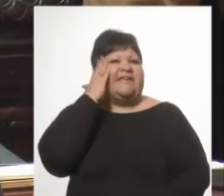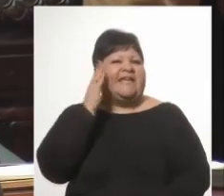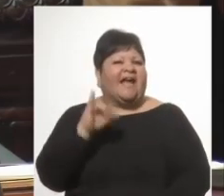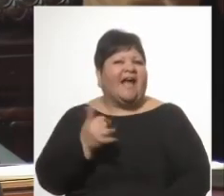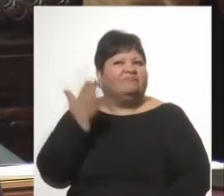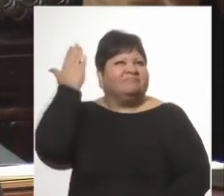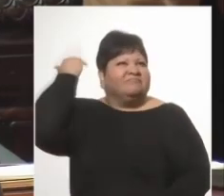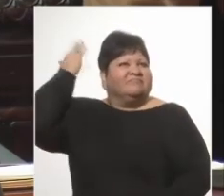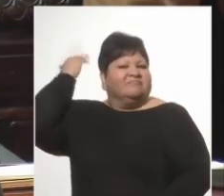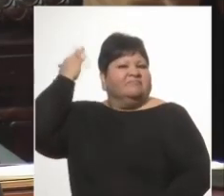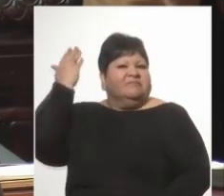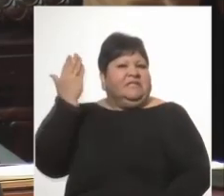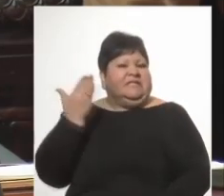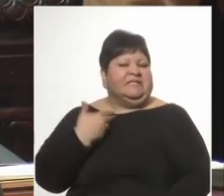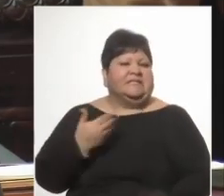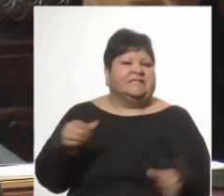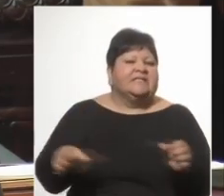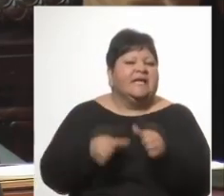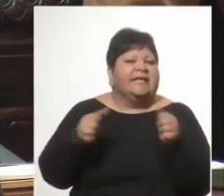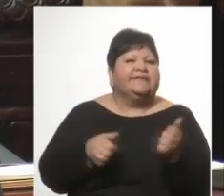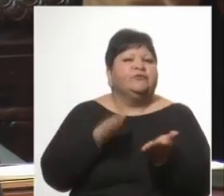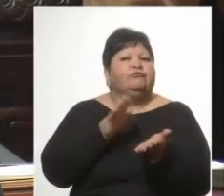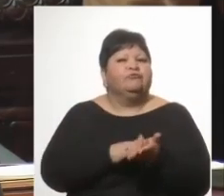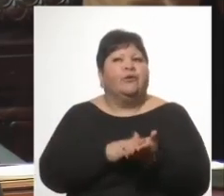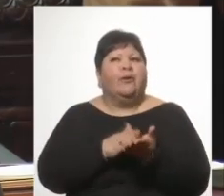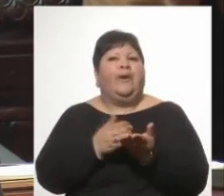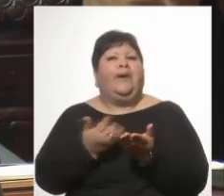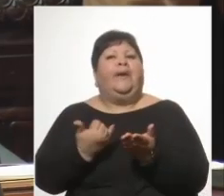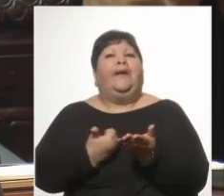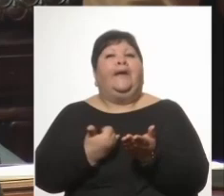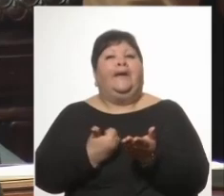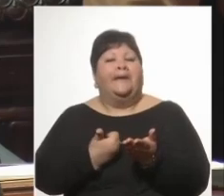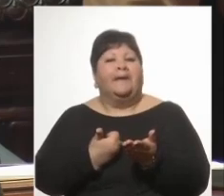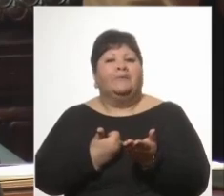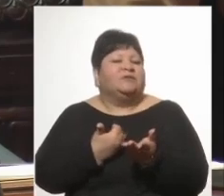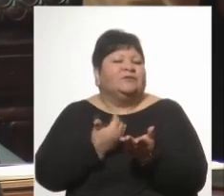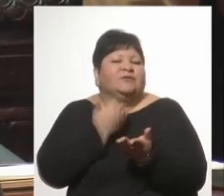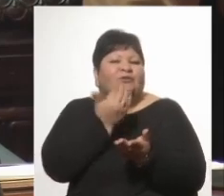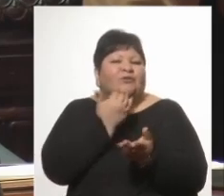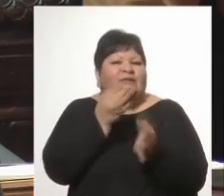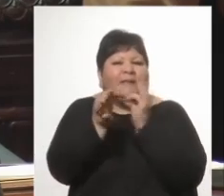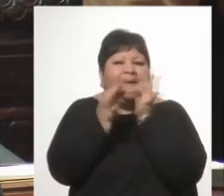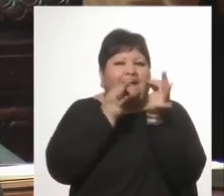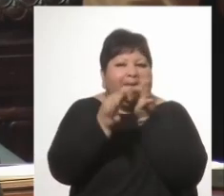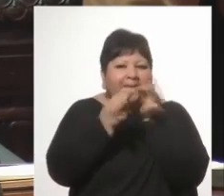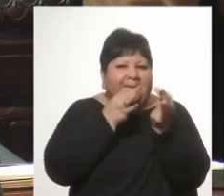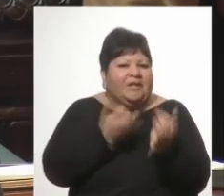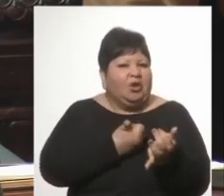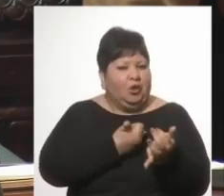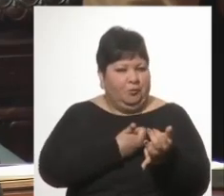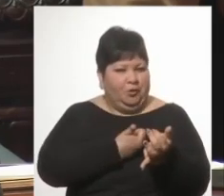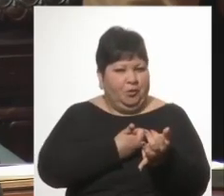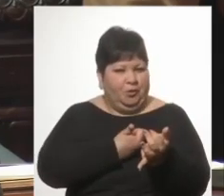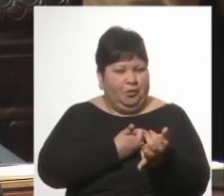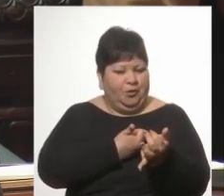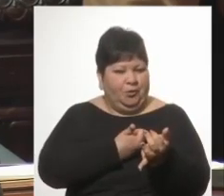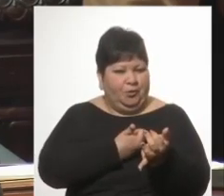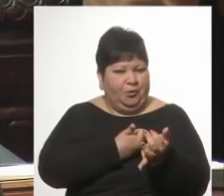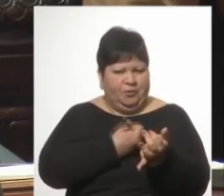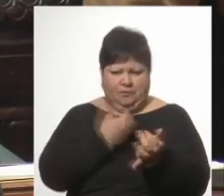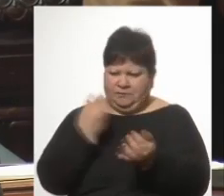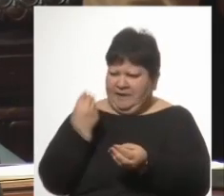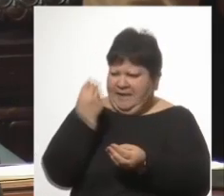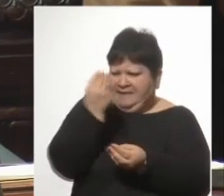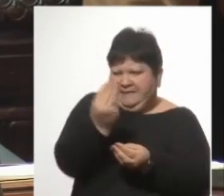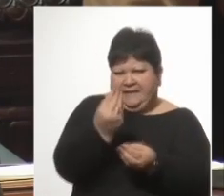mucho tiempo que se había actuado de acuerdo a lo que se tenía que hacer? Si no, no se explica que en mi lugar designara a